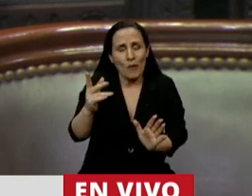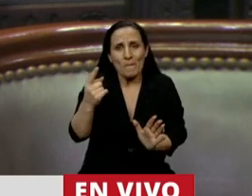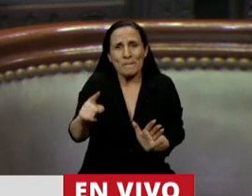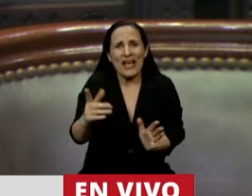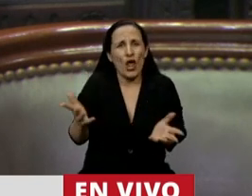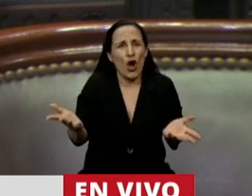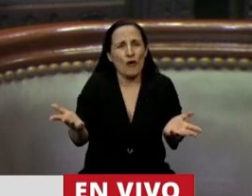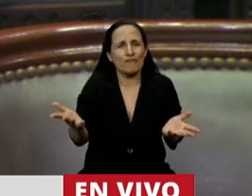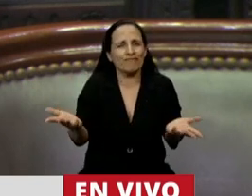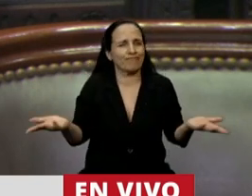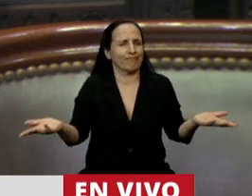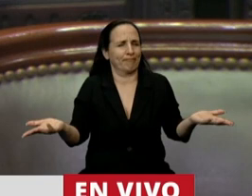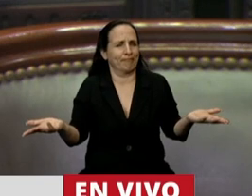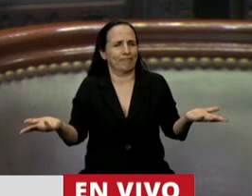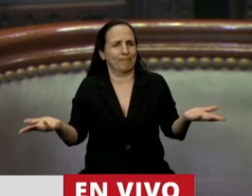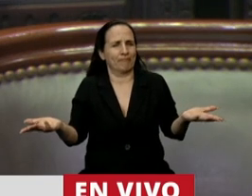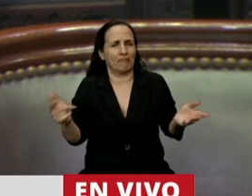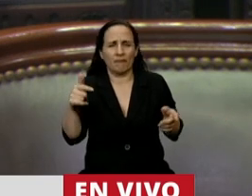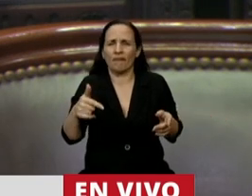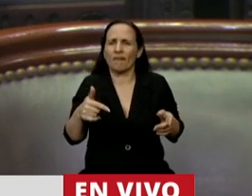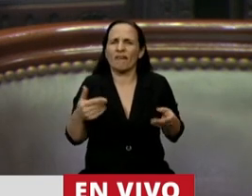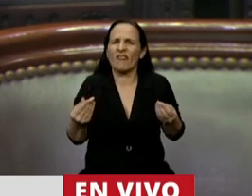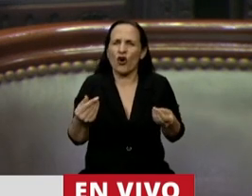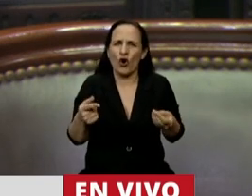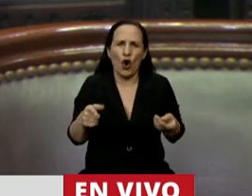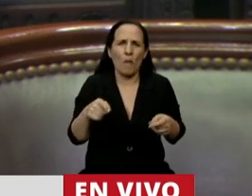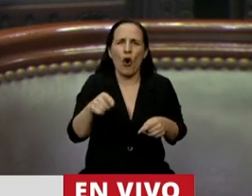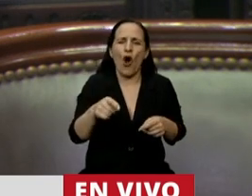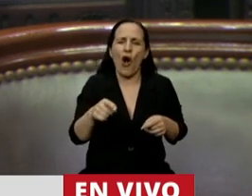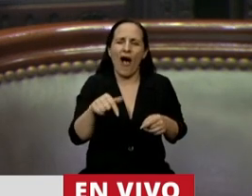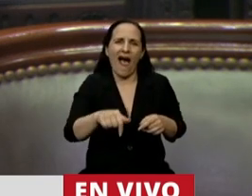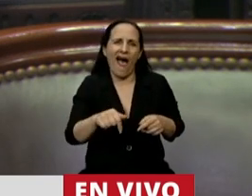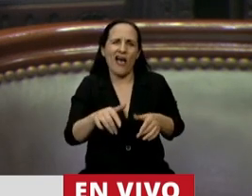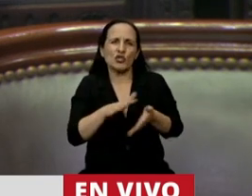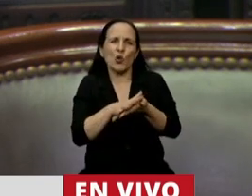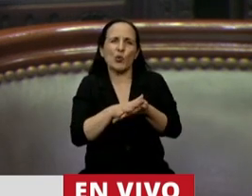pero no hay épica posible en el país de los parches.